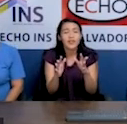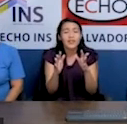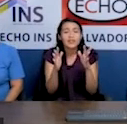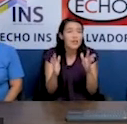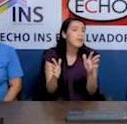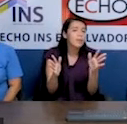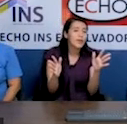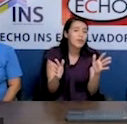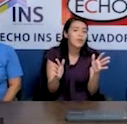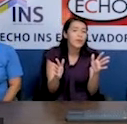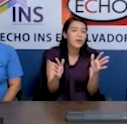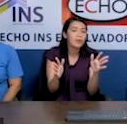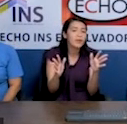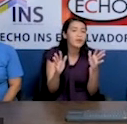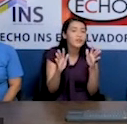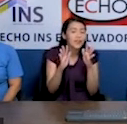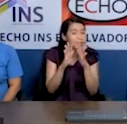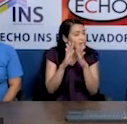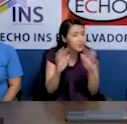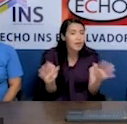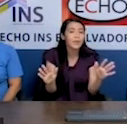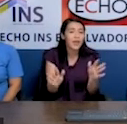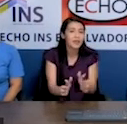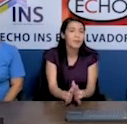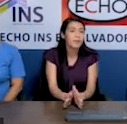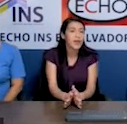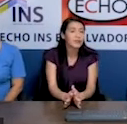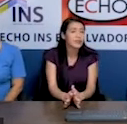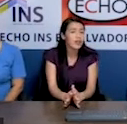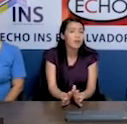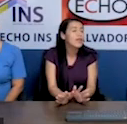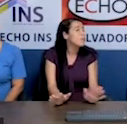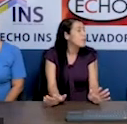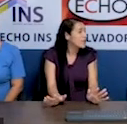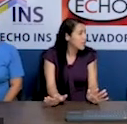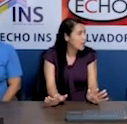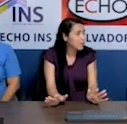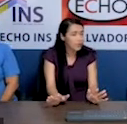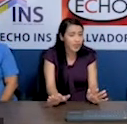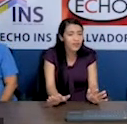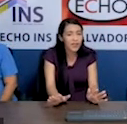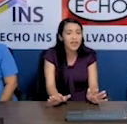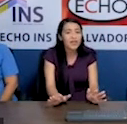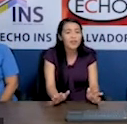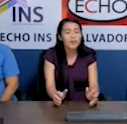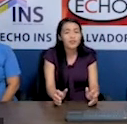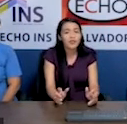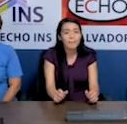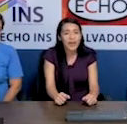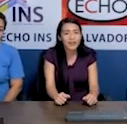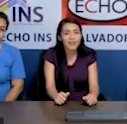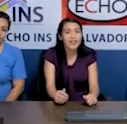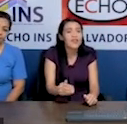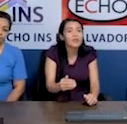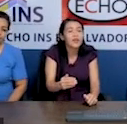necesario que siempre esperemos lo mejor, pero también siempre hay que prepararnos para el peor escenario posible, y por eso